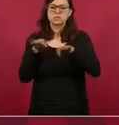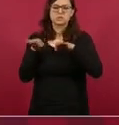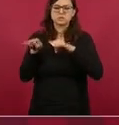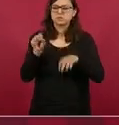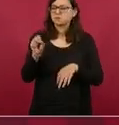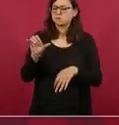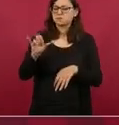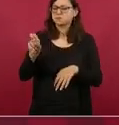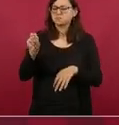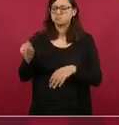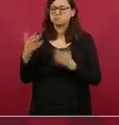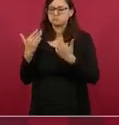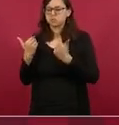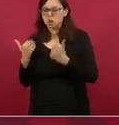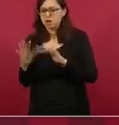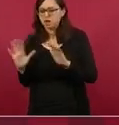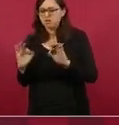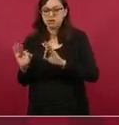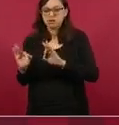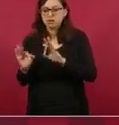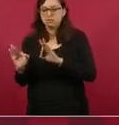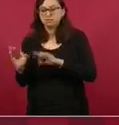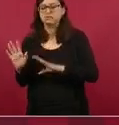una cantina del centro,